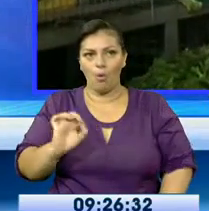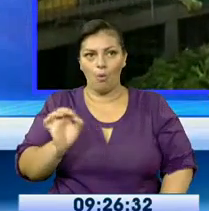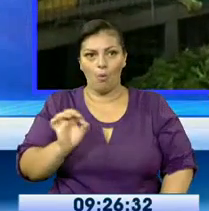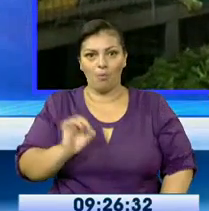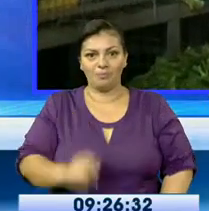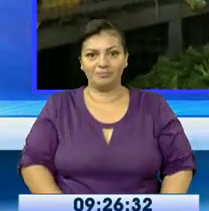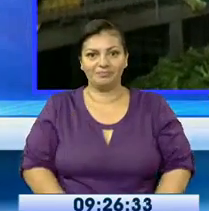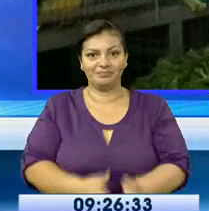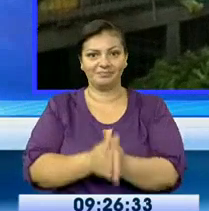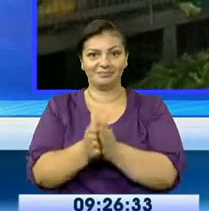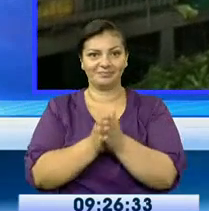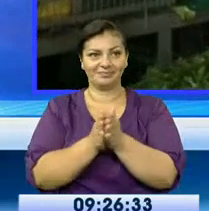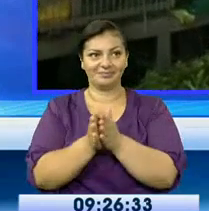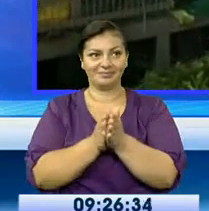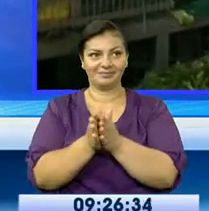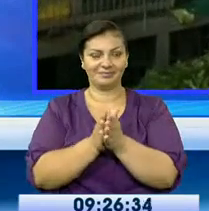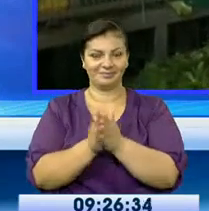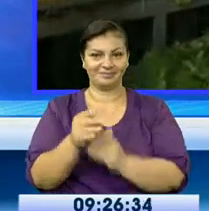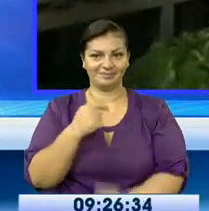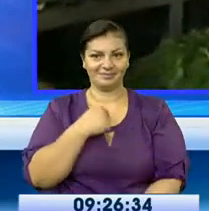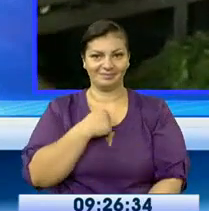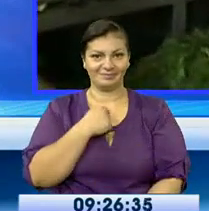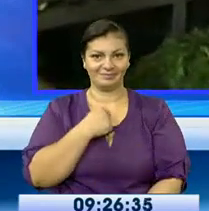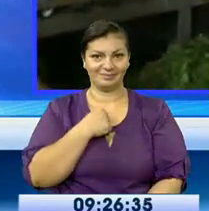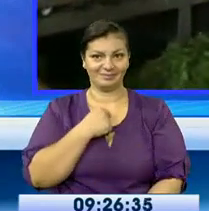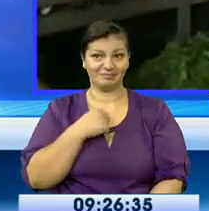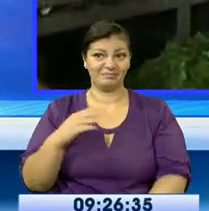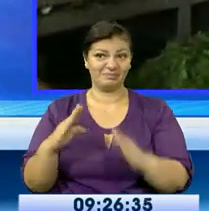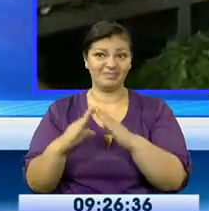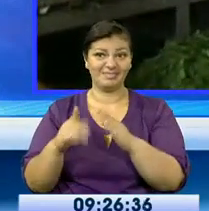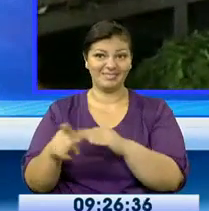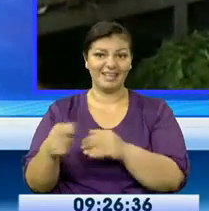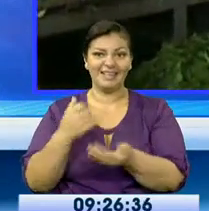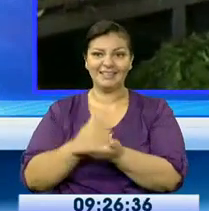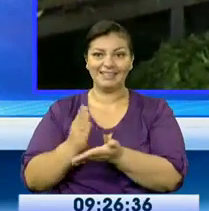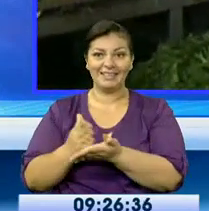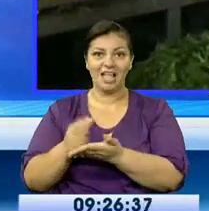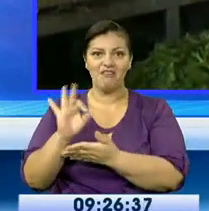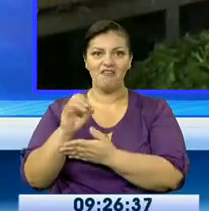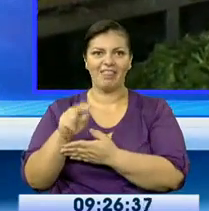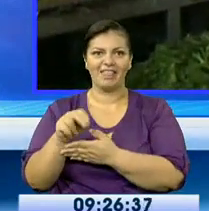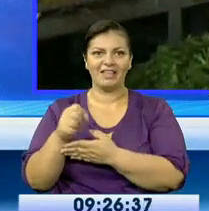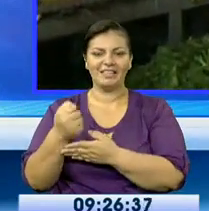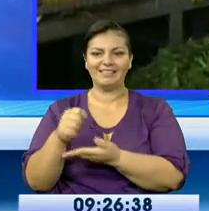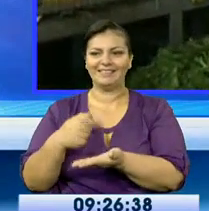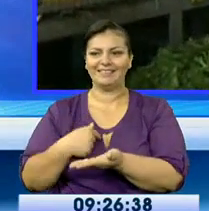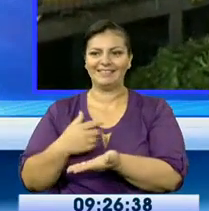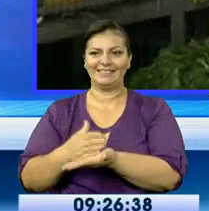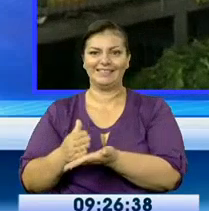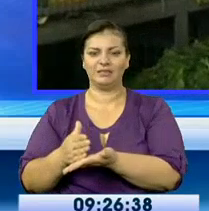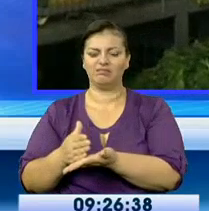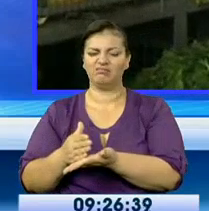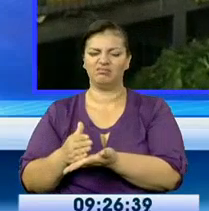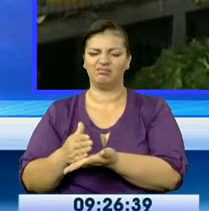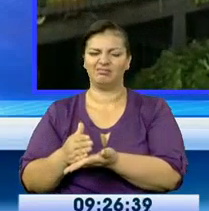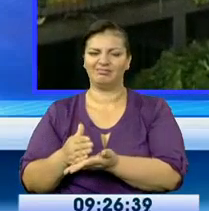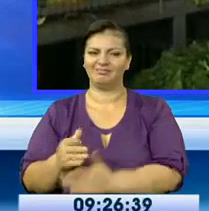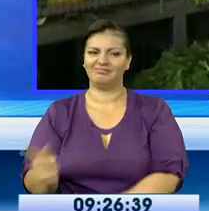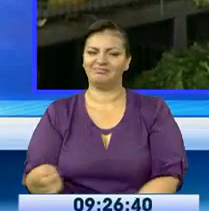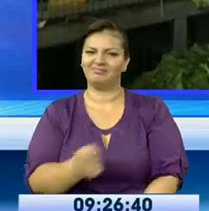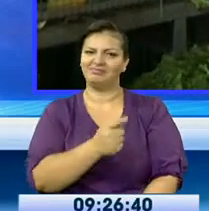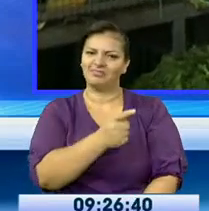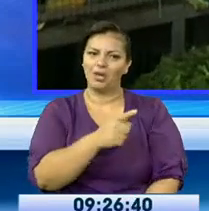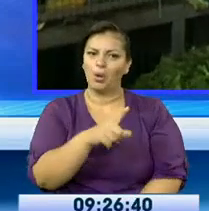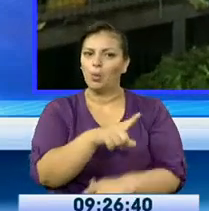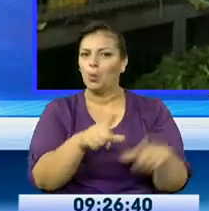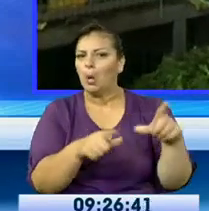preparados porque como en mi caso que en mi casa no se prepara la fanesca pero compro fanesca también hay sitios para poder comprarla para llevar